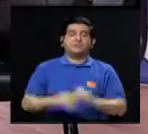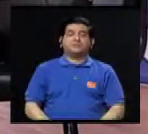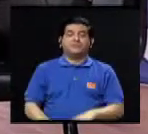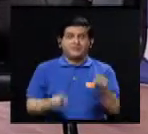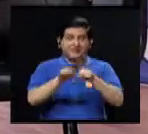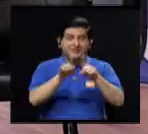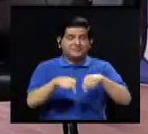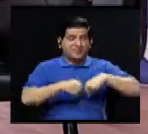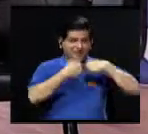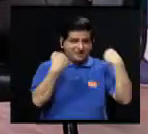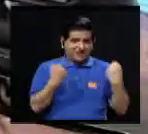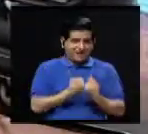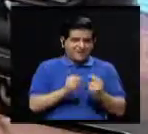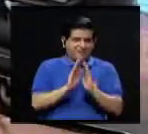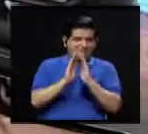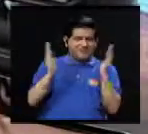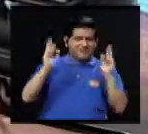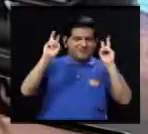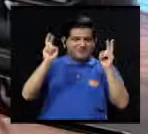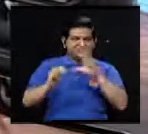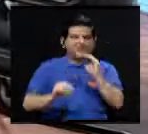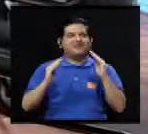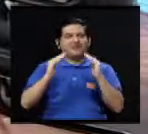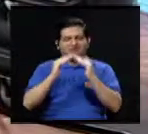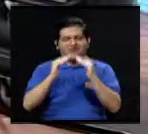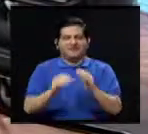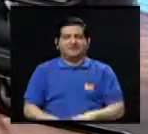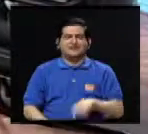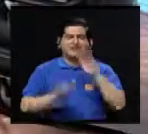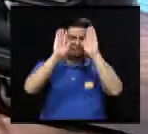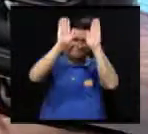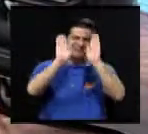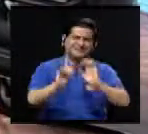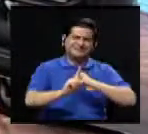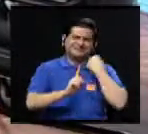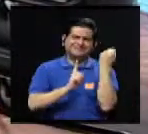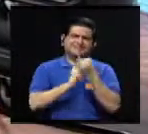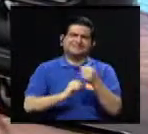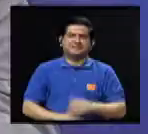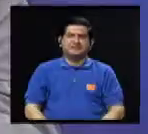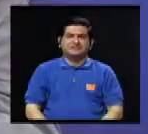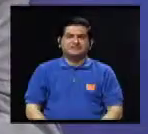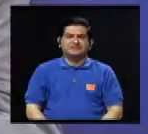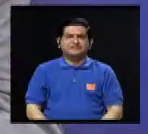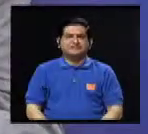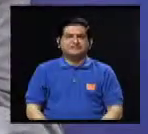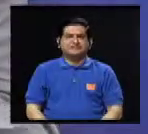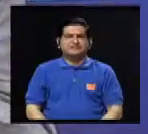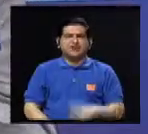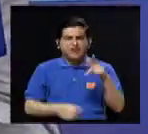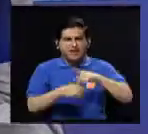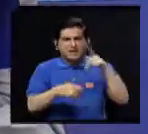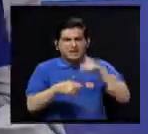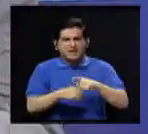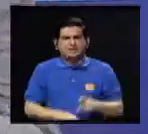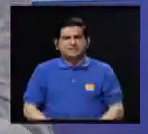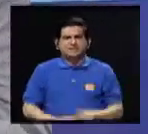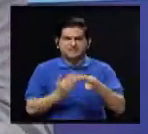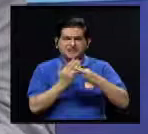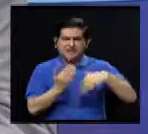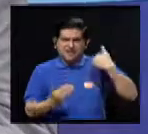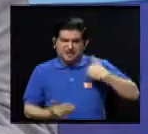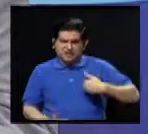corazones y nos abren las casas, ¿verdad? Claro. Entonces es maravilloso. Incluso, ¿cómo se logra la participación del esposo